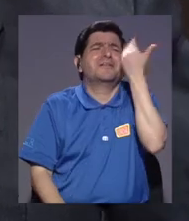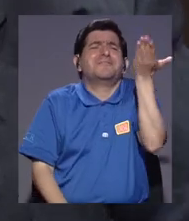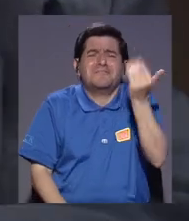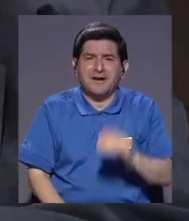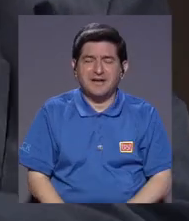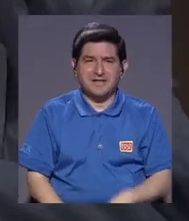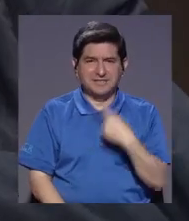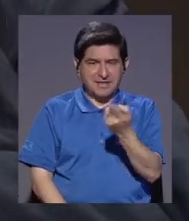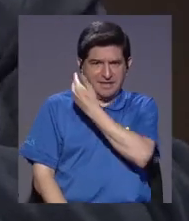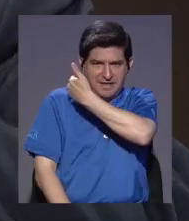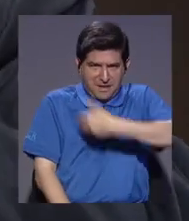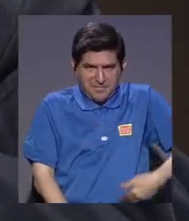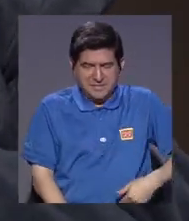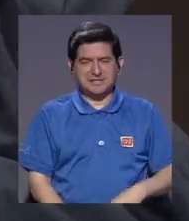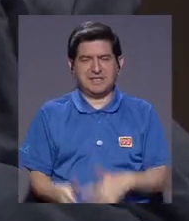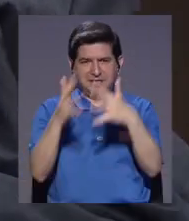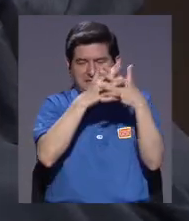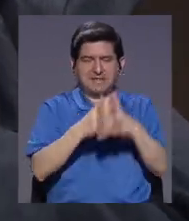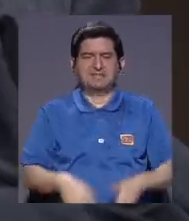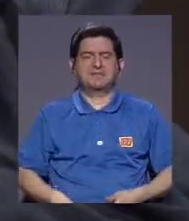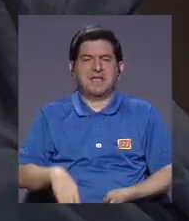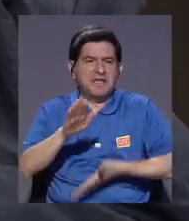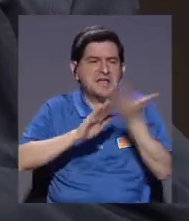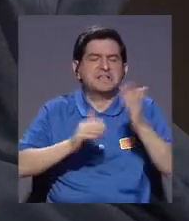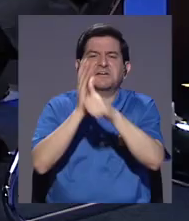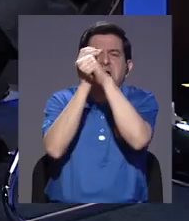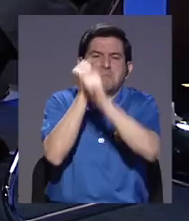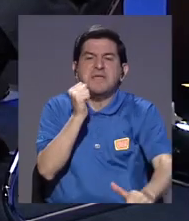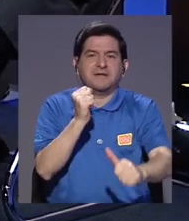fácilmente liguera el presidente cárter que se vaya a la